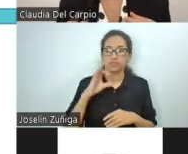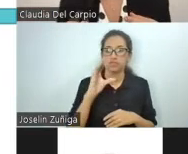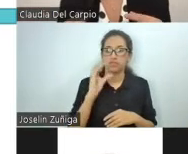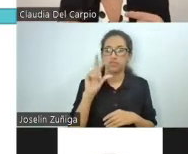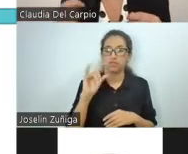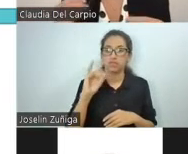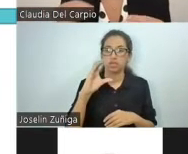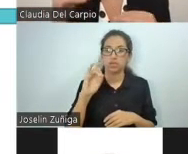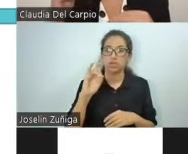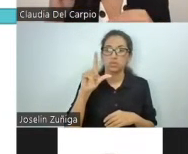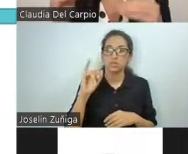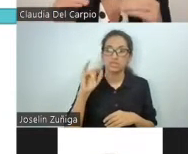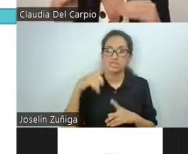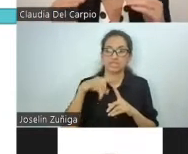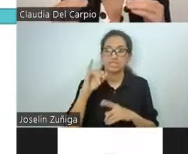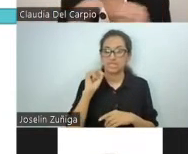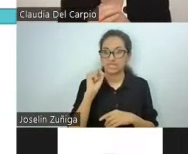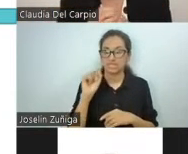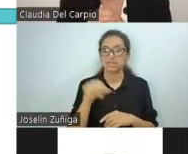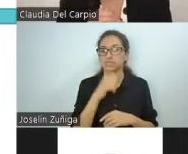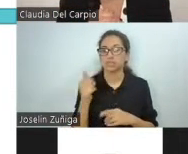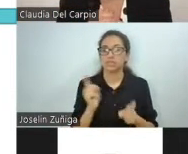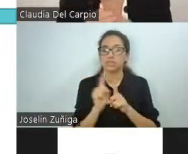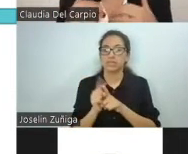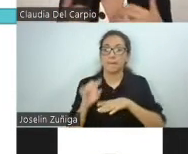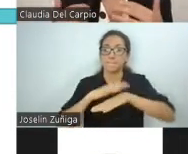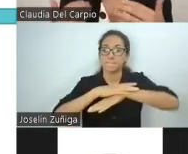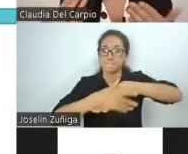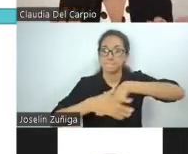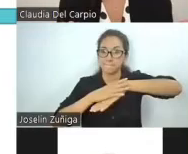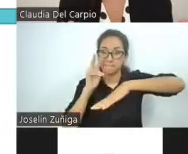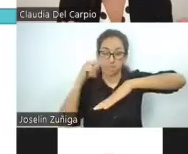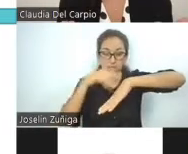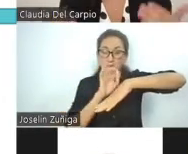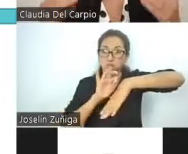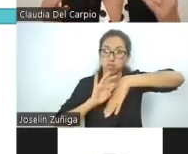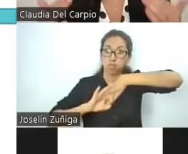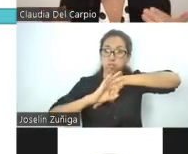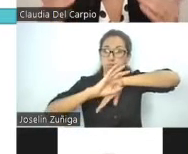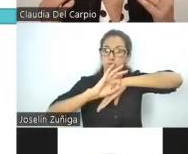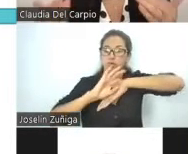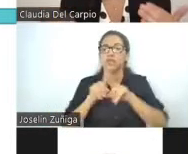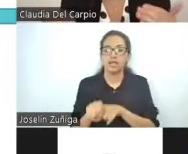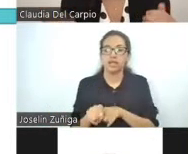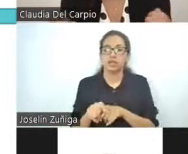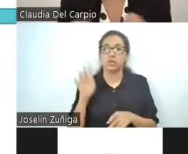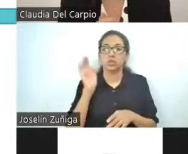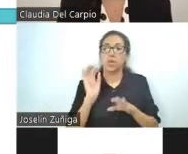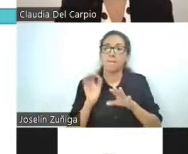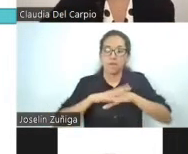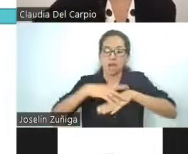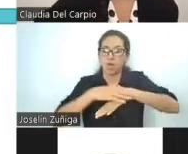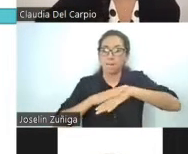foliculitis, puede producir microabrasiones a nivel de la piel, que finalmente también aumentan el riesgo de infecciones